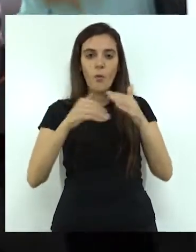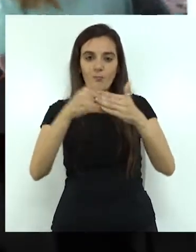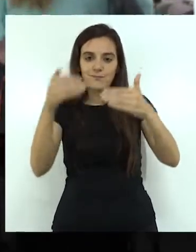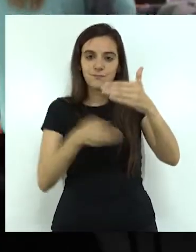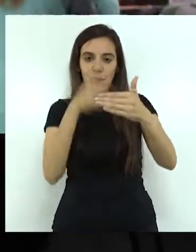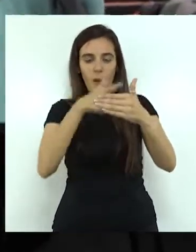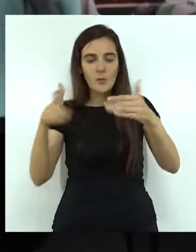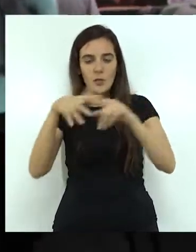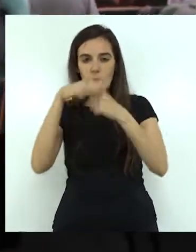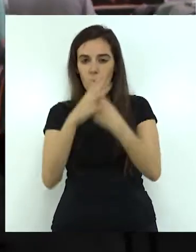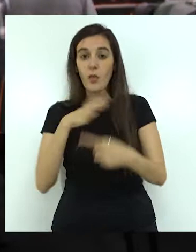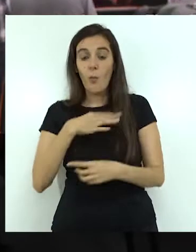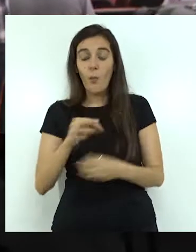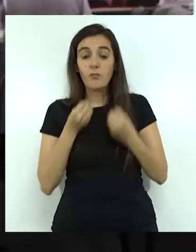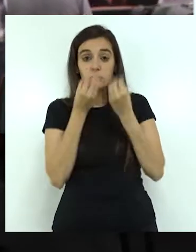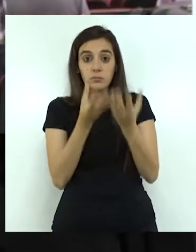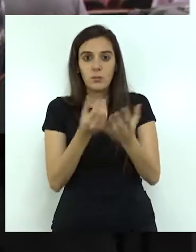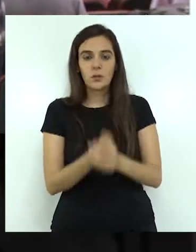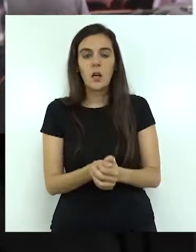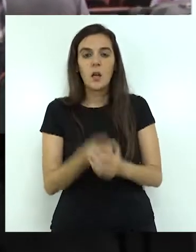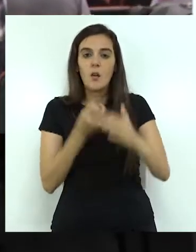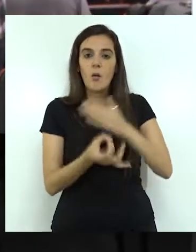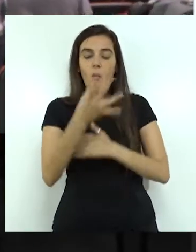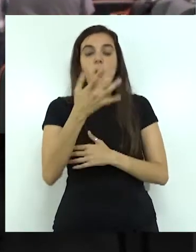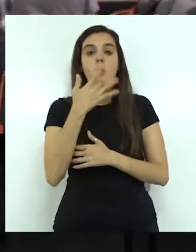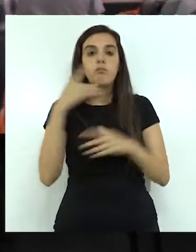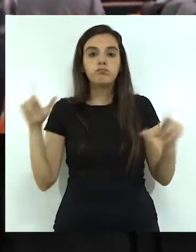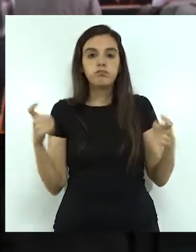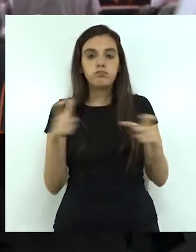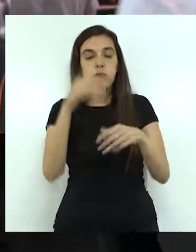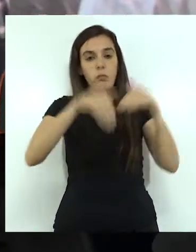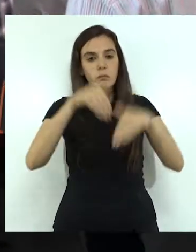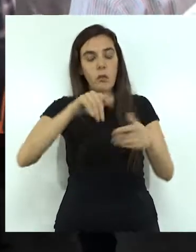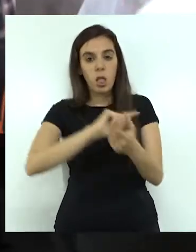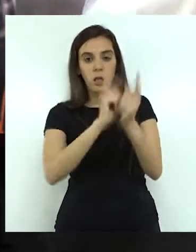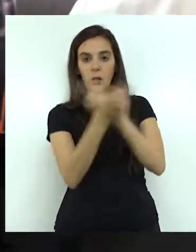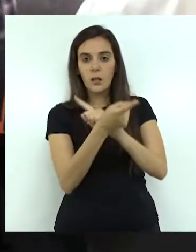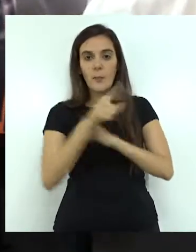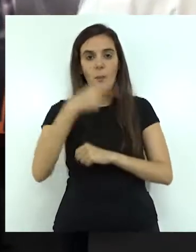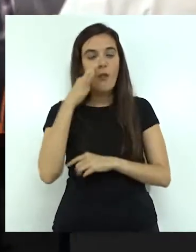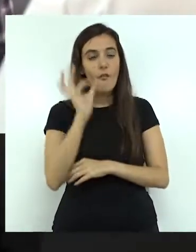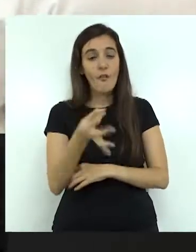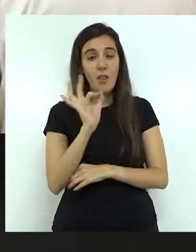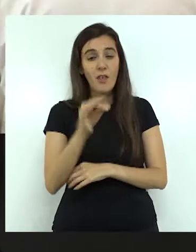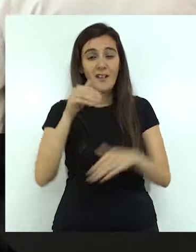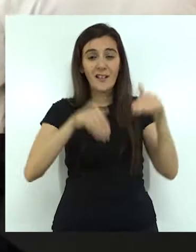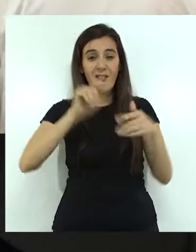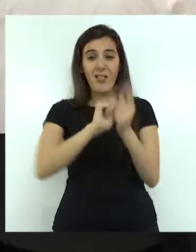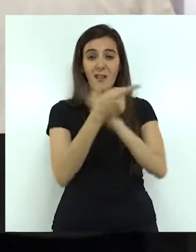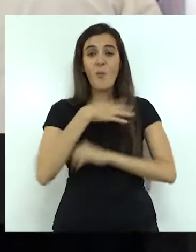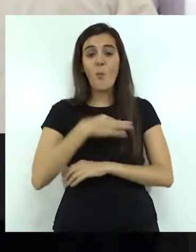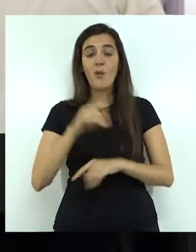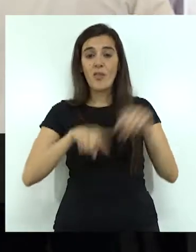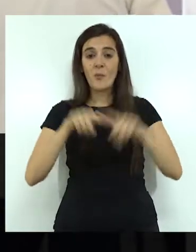se produce como un decalaje en el que el voto reacciona pero es verdad que el voto tiene que reaccionar en función de los cambios habidos y la